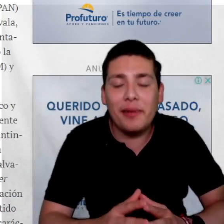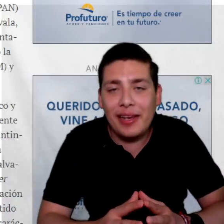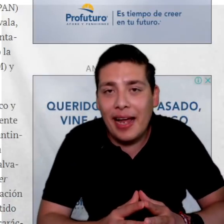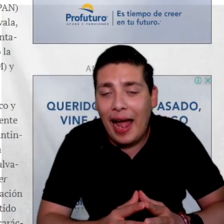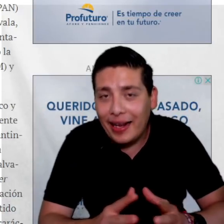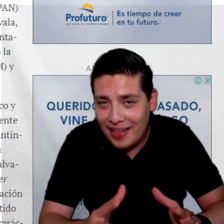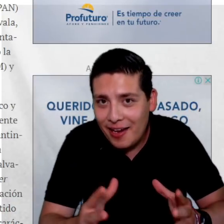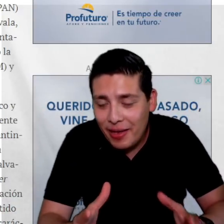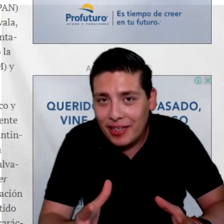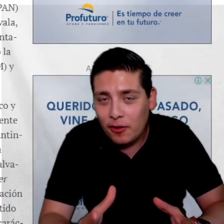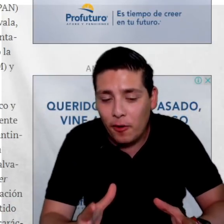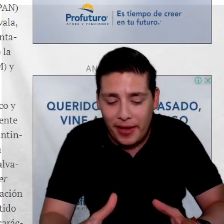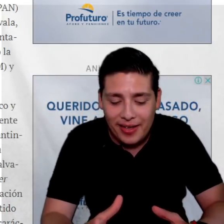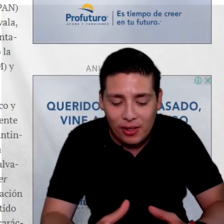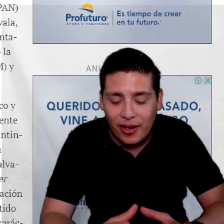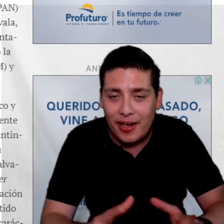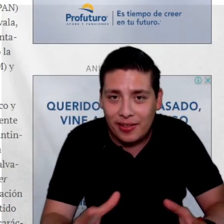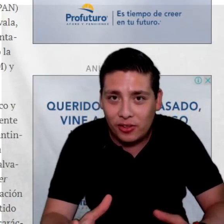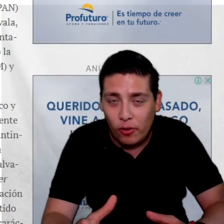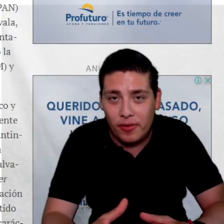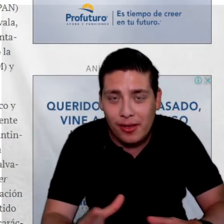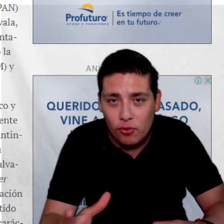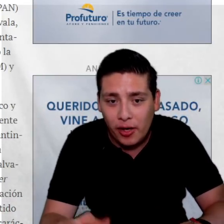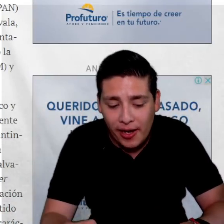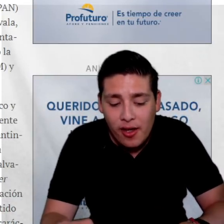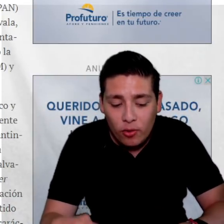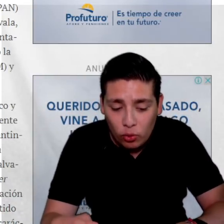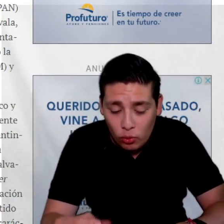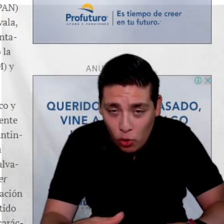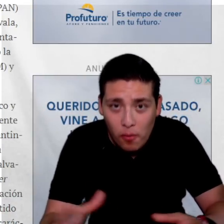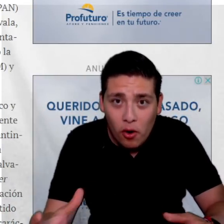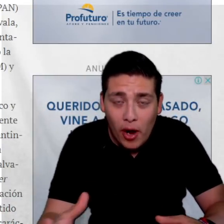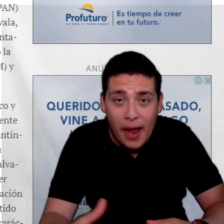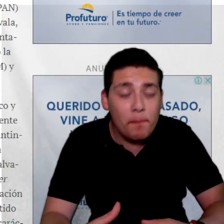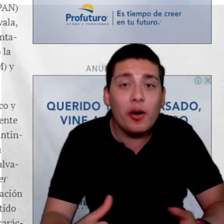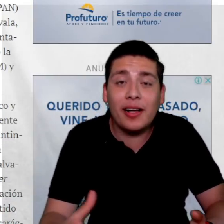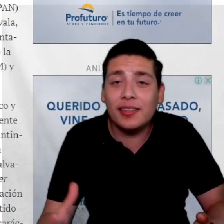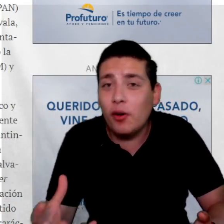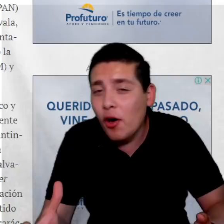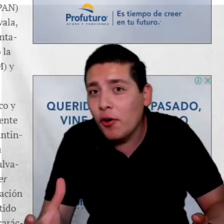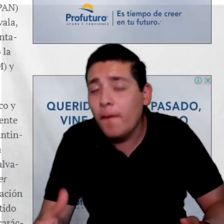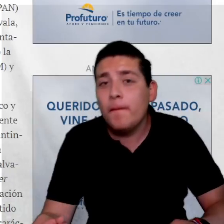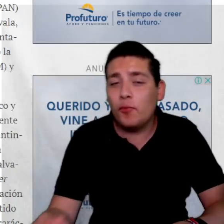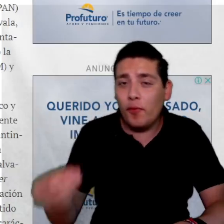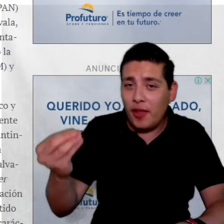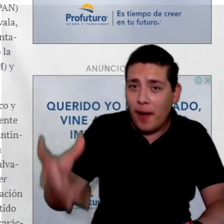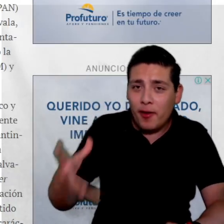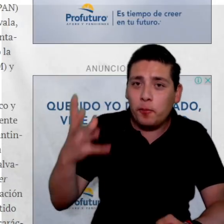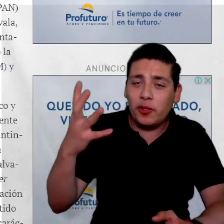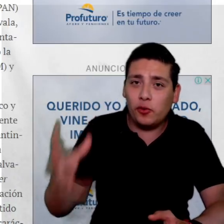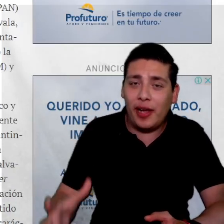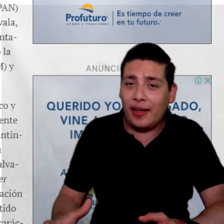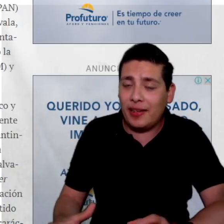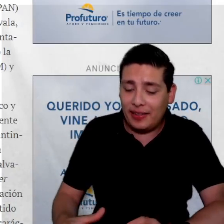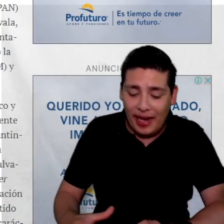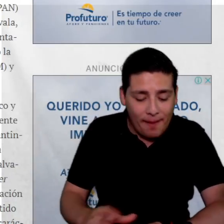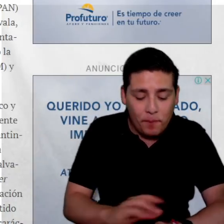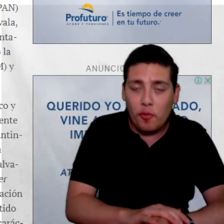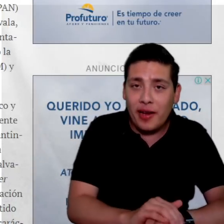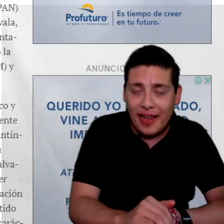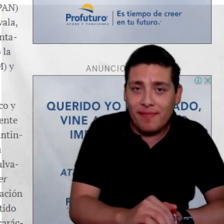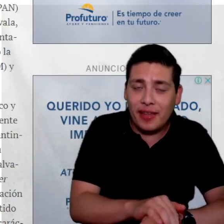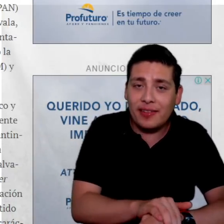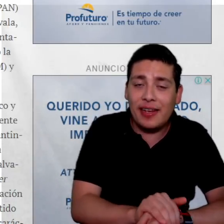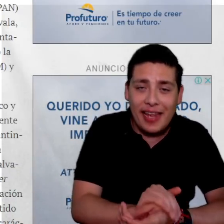es que familia, aquí en México, esta organización del Yunque tuvo épocas de oro, donde varios personajes que